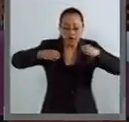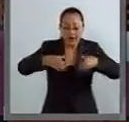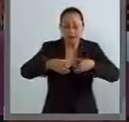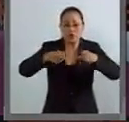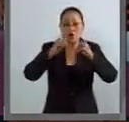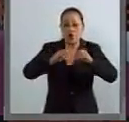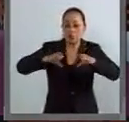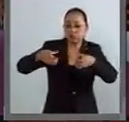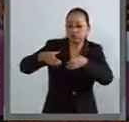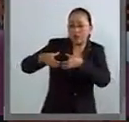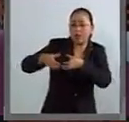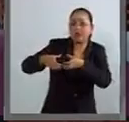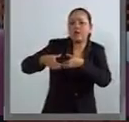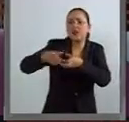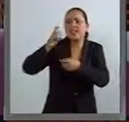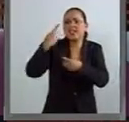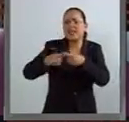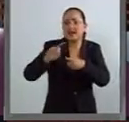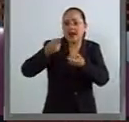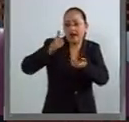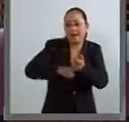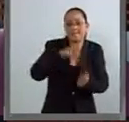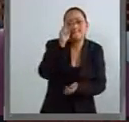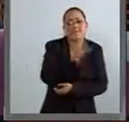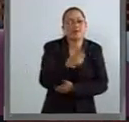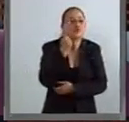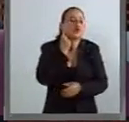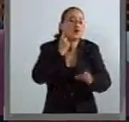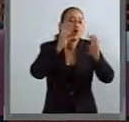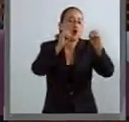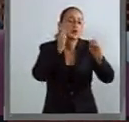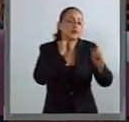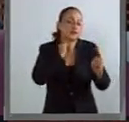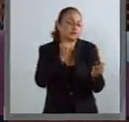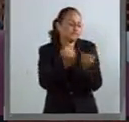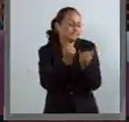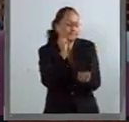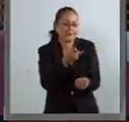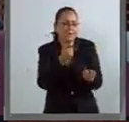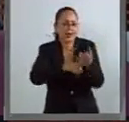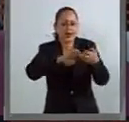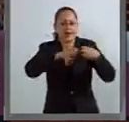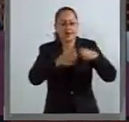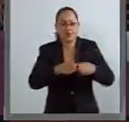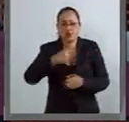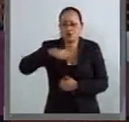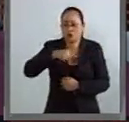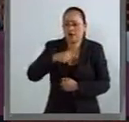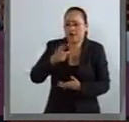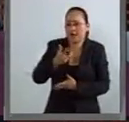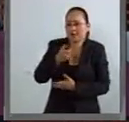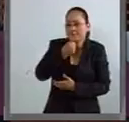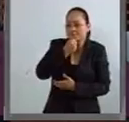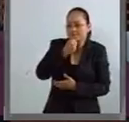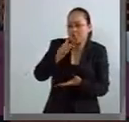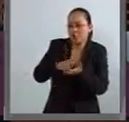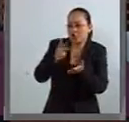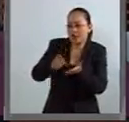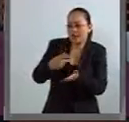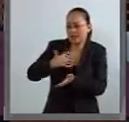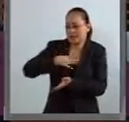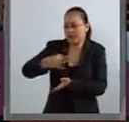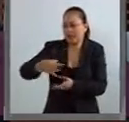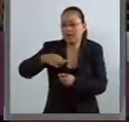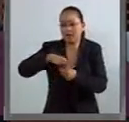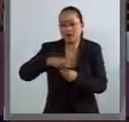de las legislaturas son los legisladores mismos. Hacemos campaña para reelegirnos